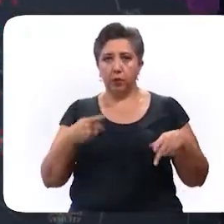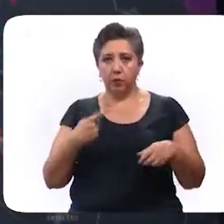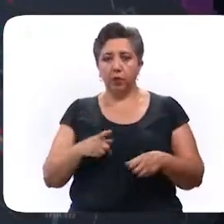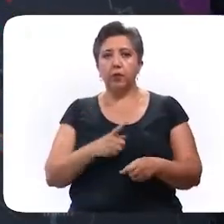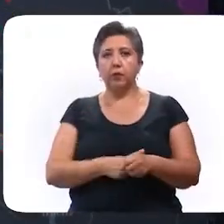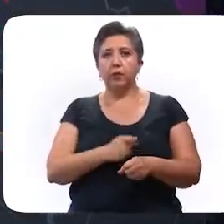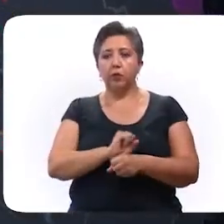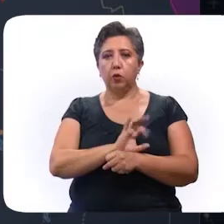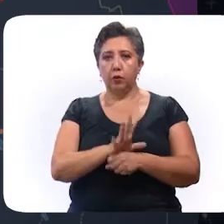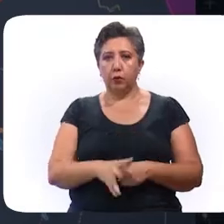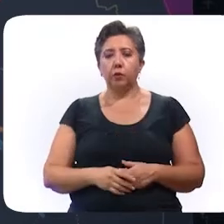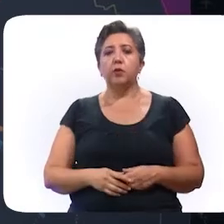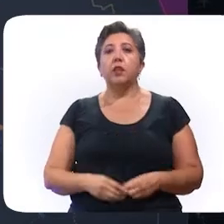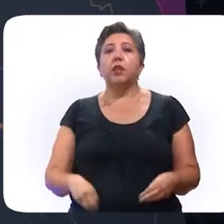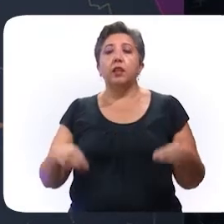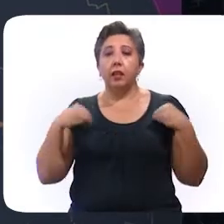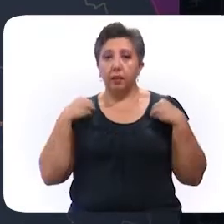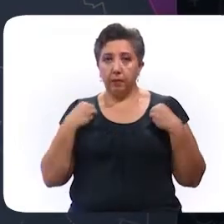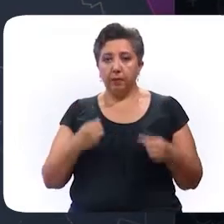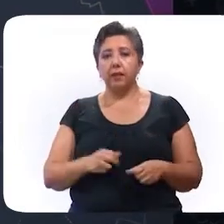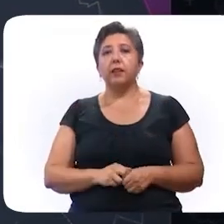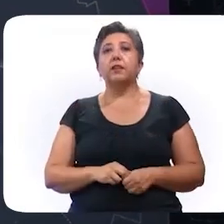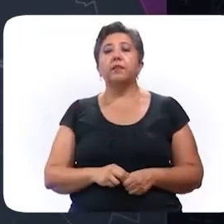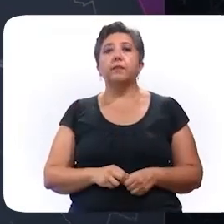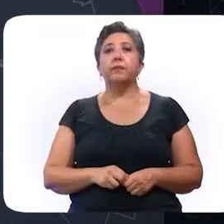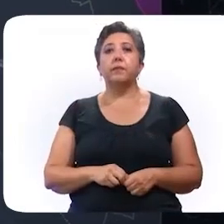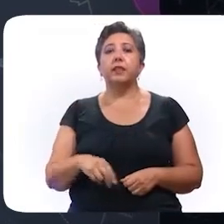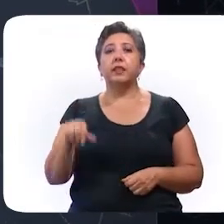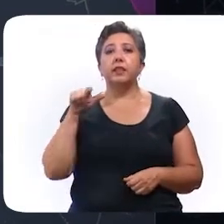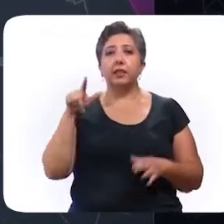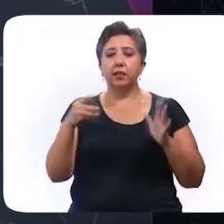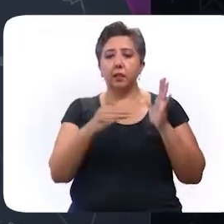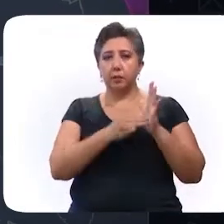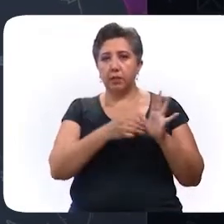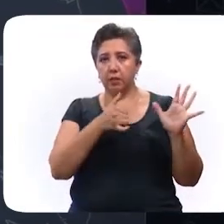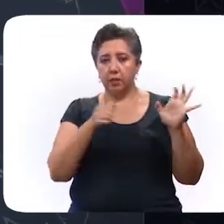68.565 personas contagiadas de coronavirus que viven en